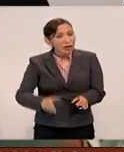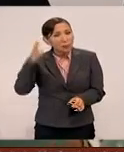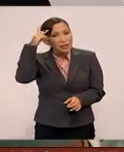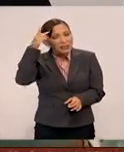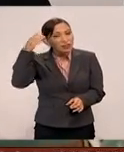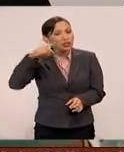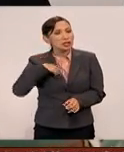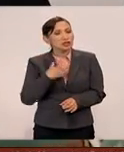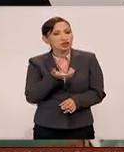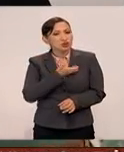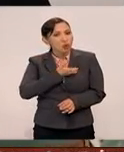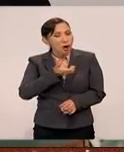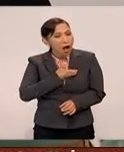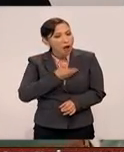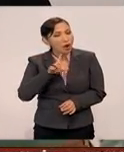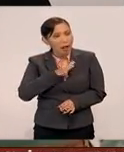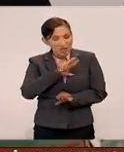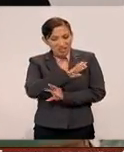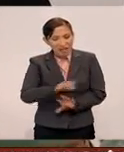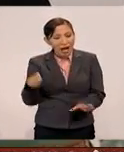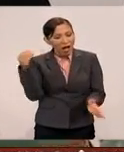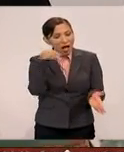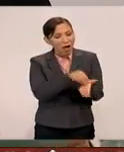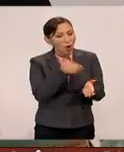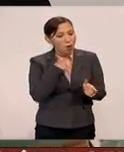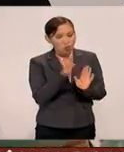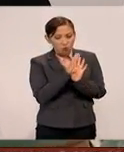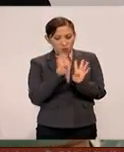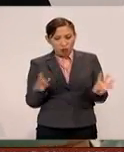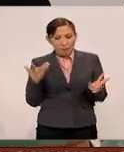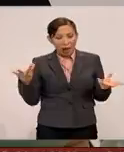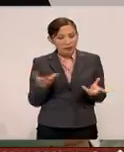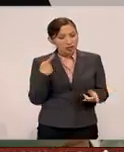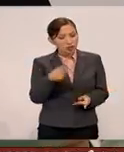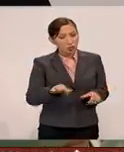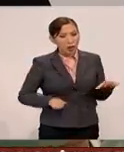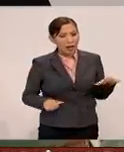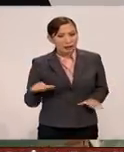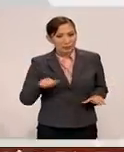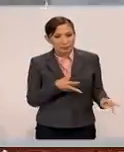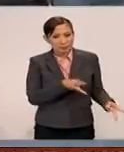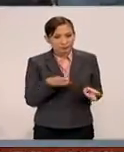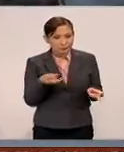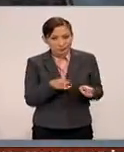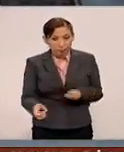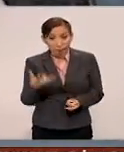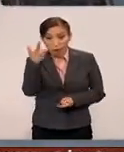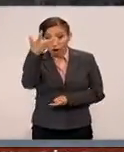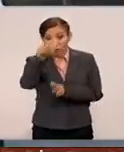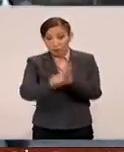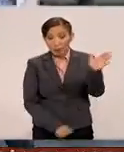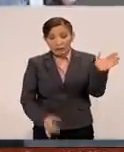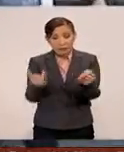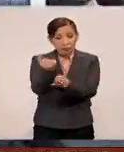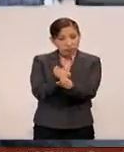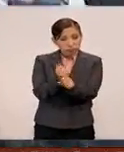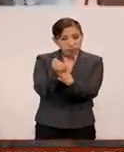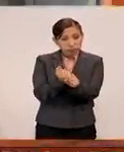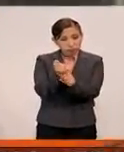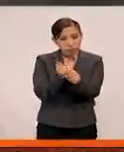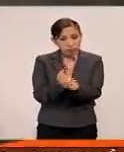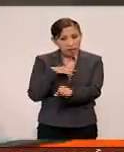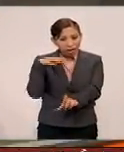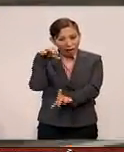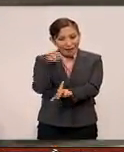Zócalo. Es decir, había ya establecido un corredor para realizar sus actividades delincuenciales. En 8 meses de investigación,